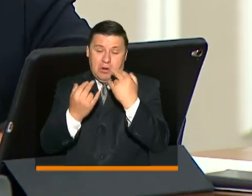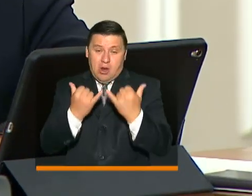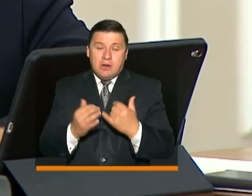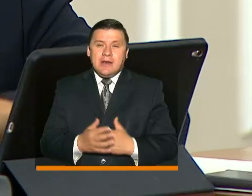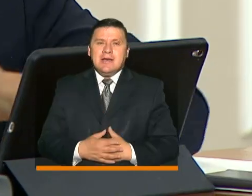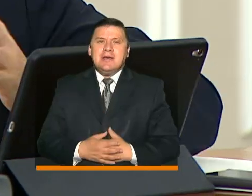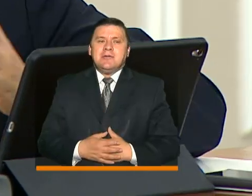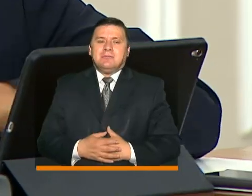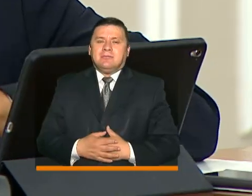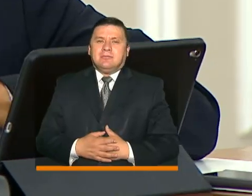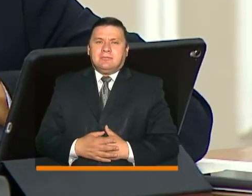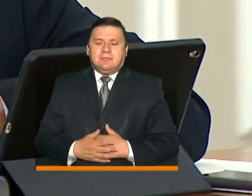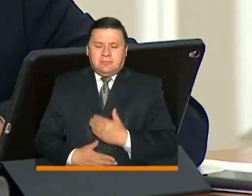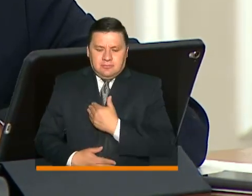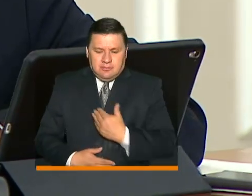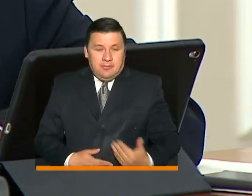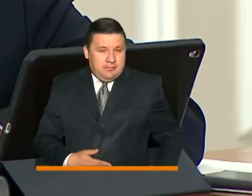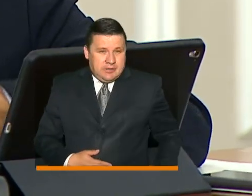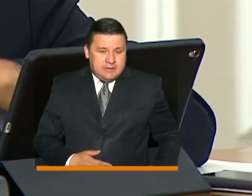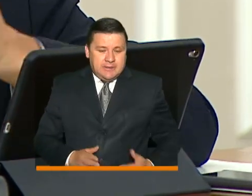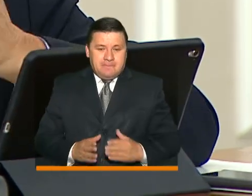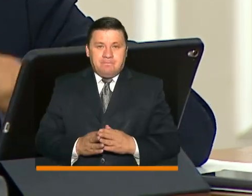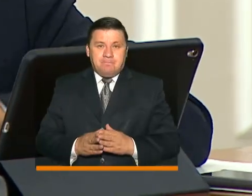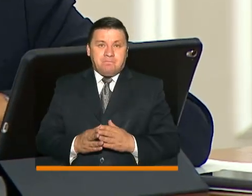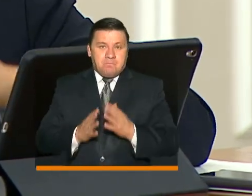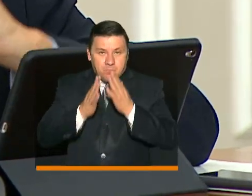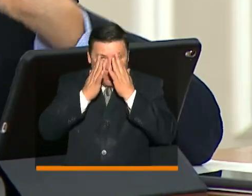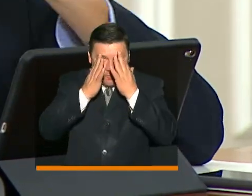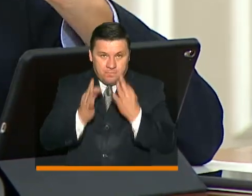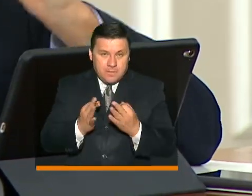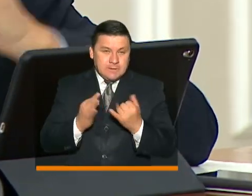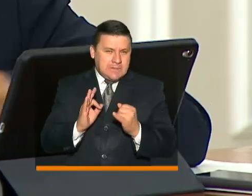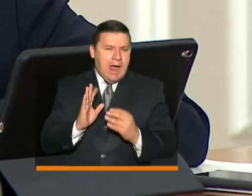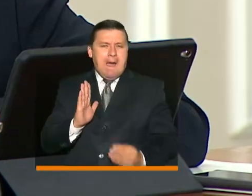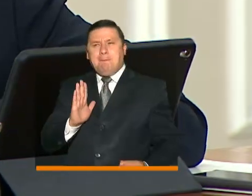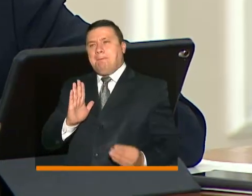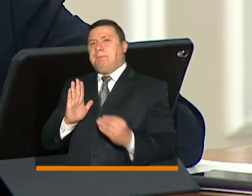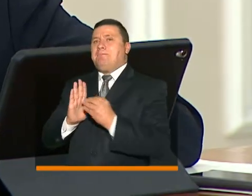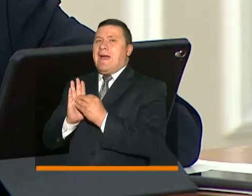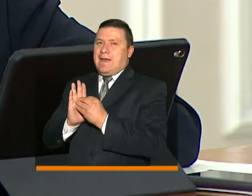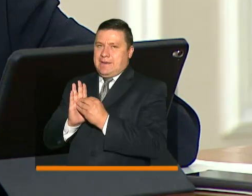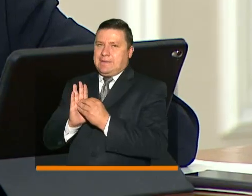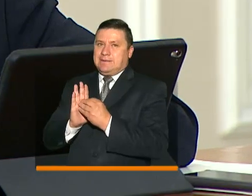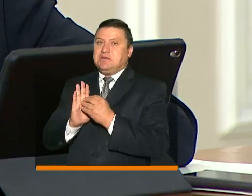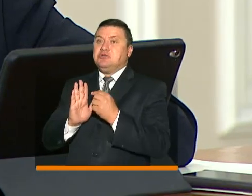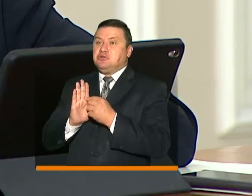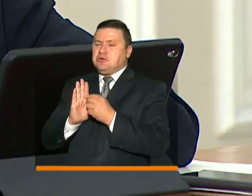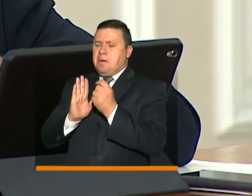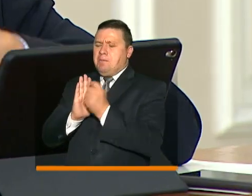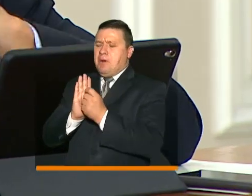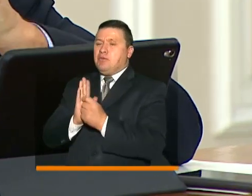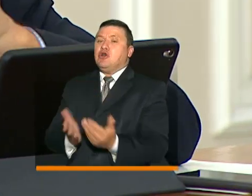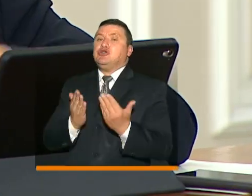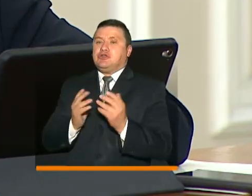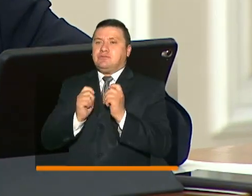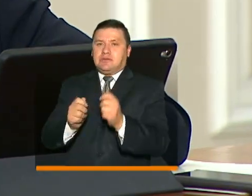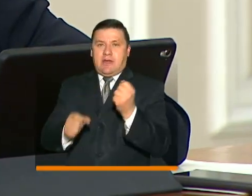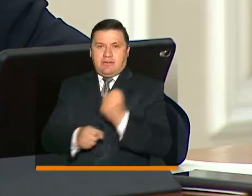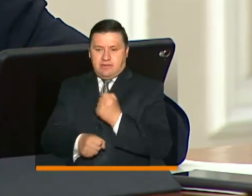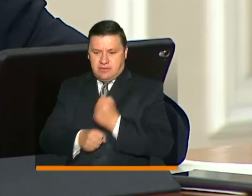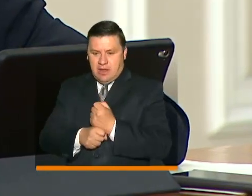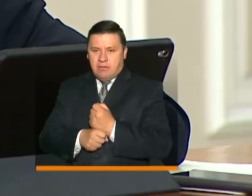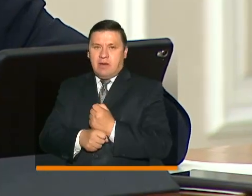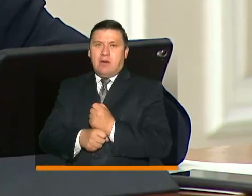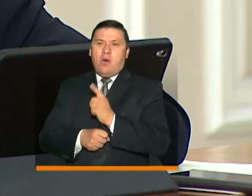ven. Presidente, por fin se plasmó, habíamos ya anunciado este beneficio tanto a los empleadores como a